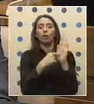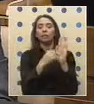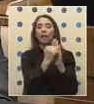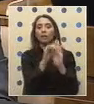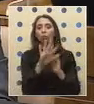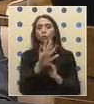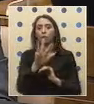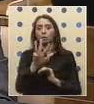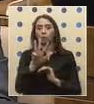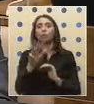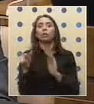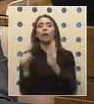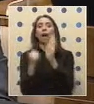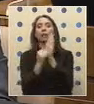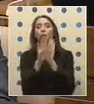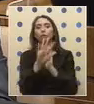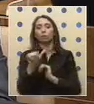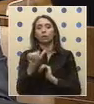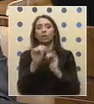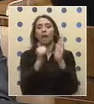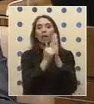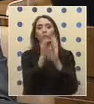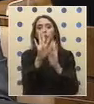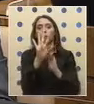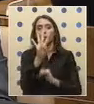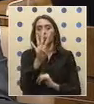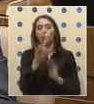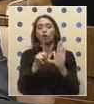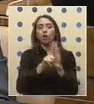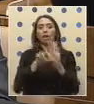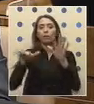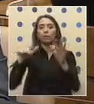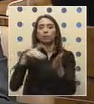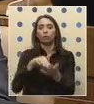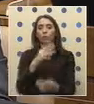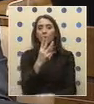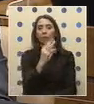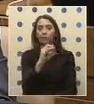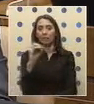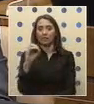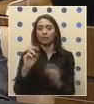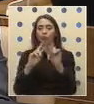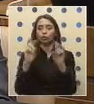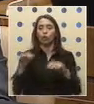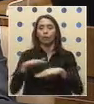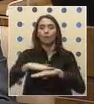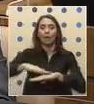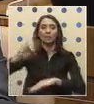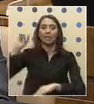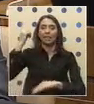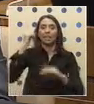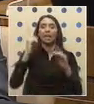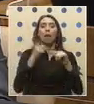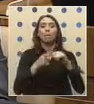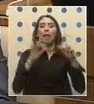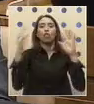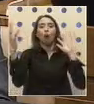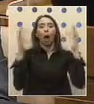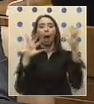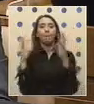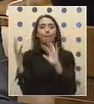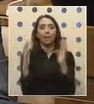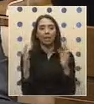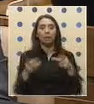relación con el artículo 56 y 54 de la ley 19.300 sobre bases generales del medio ambiente que